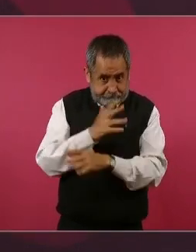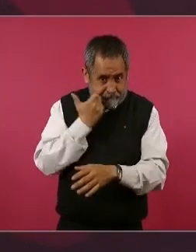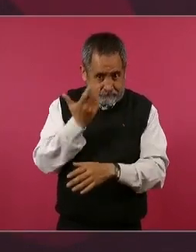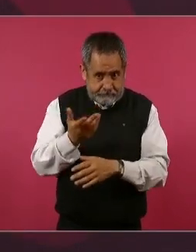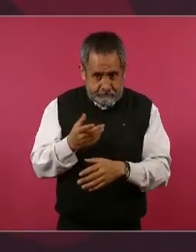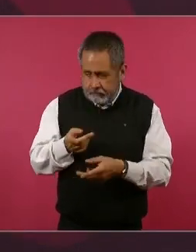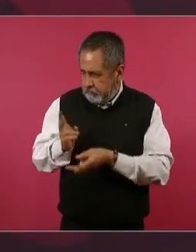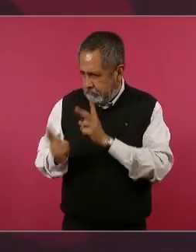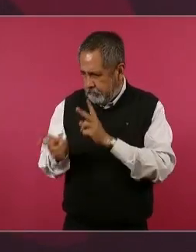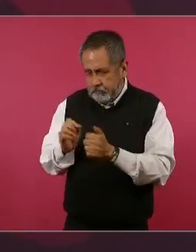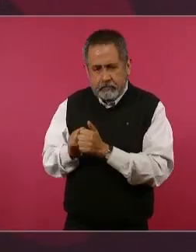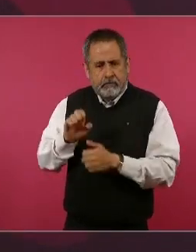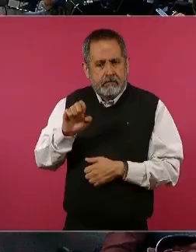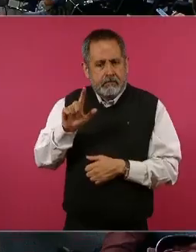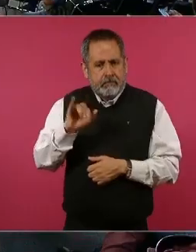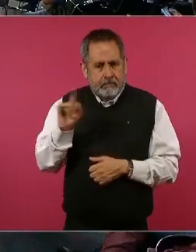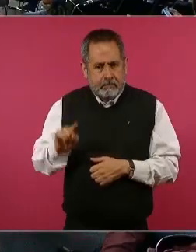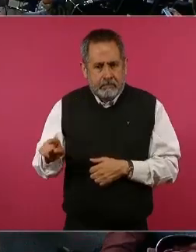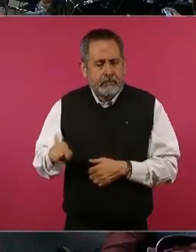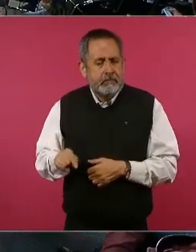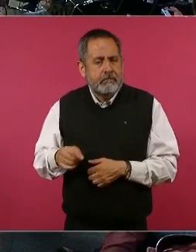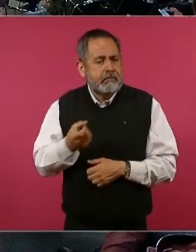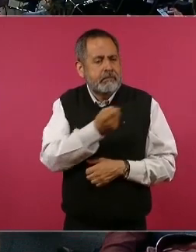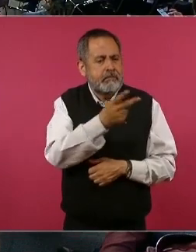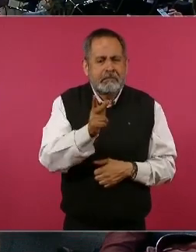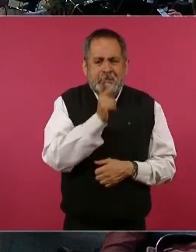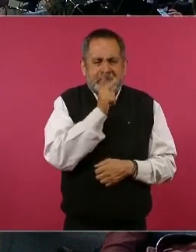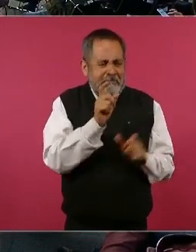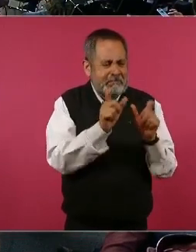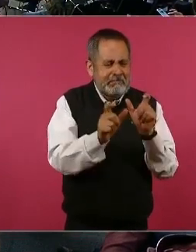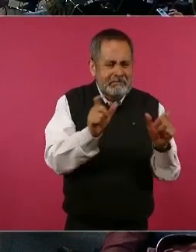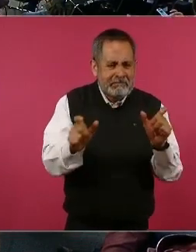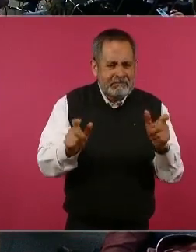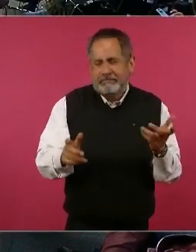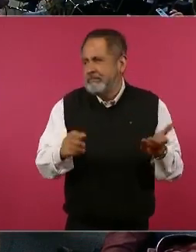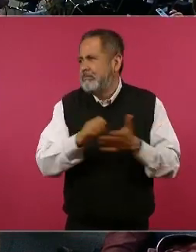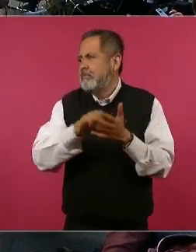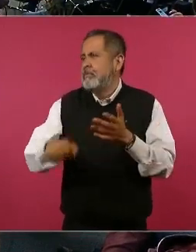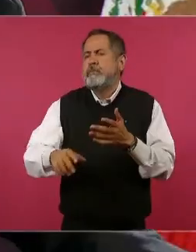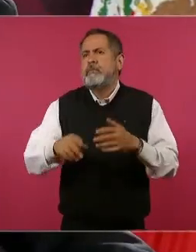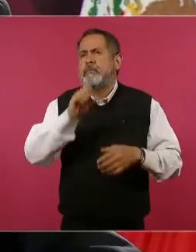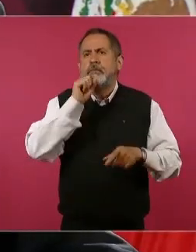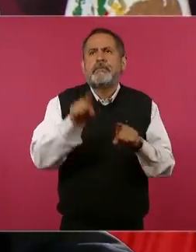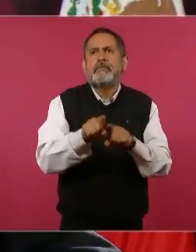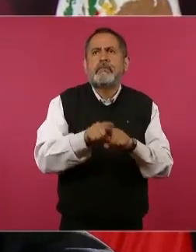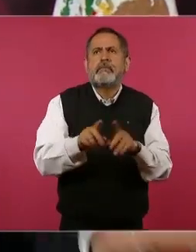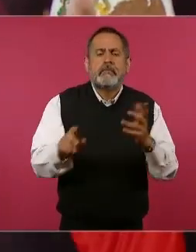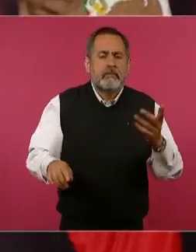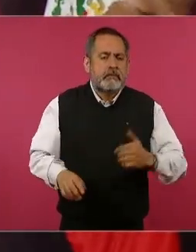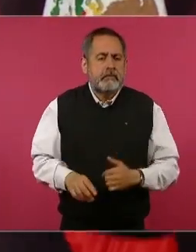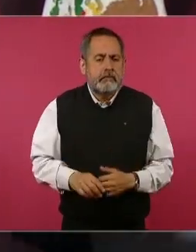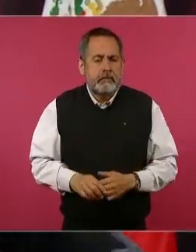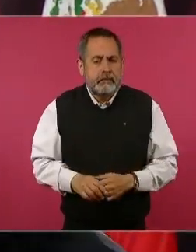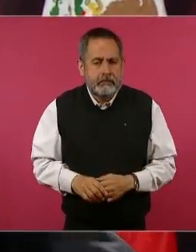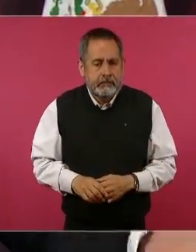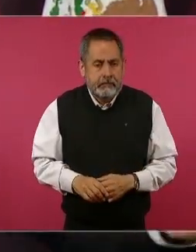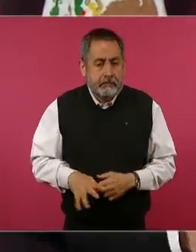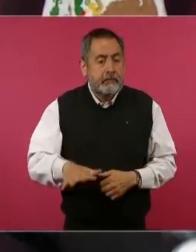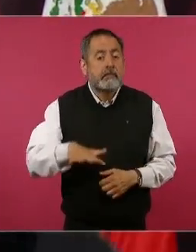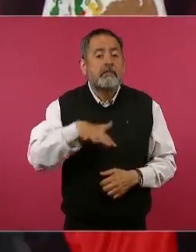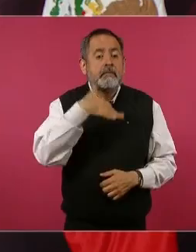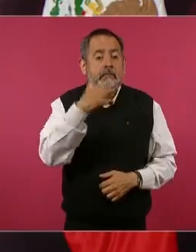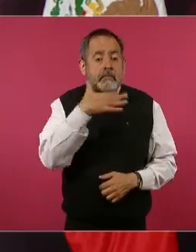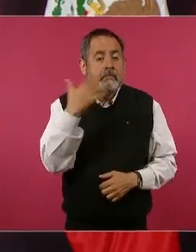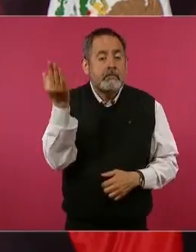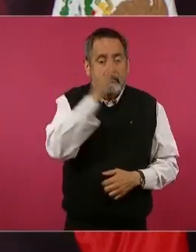lo comentó Elizabeth, términos, si se trata de fraude